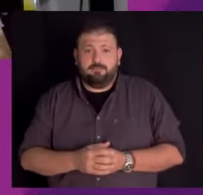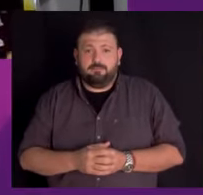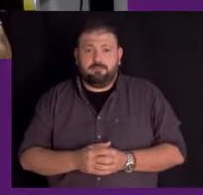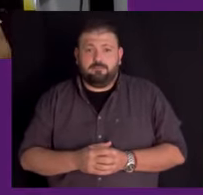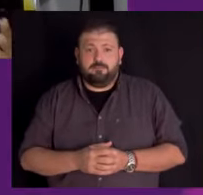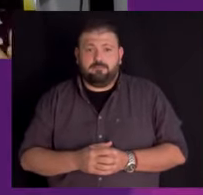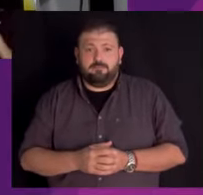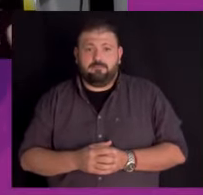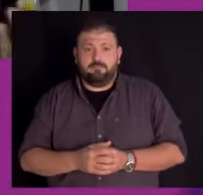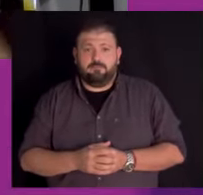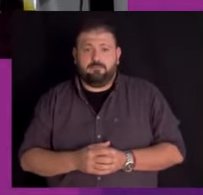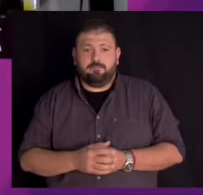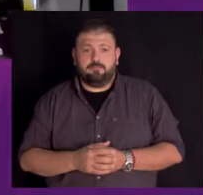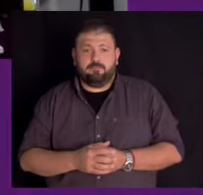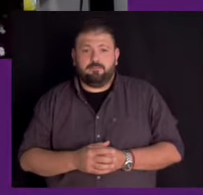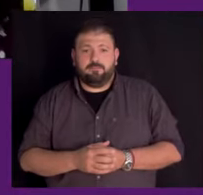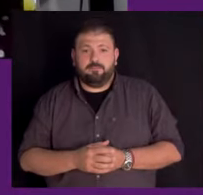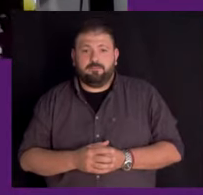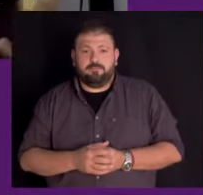Sigo yo.